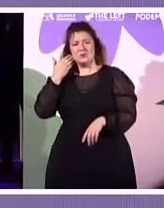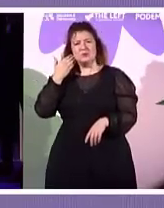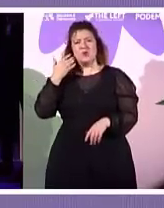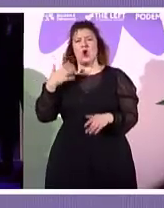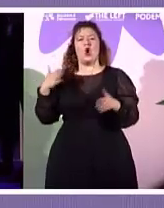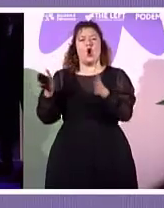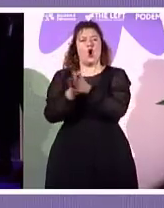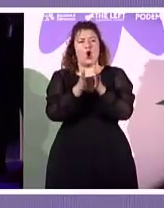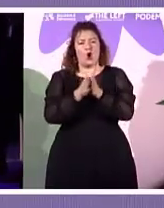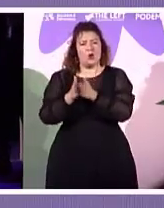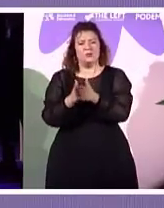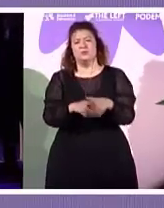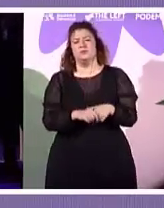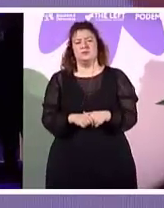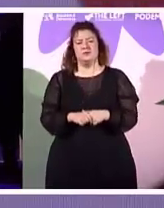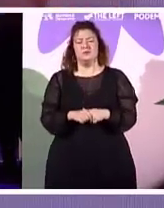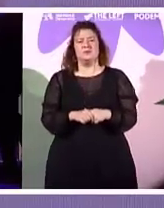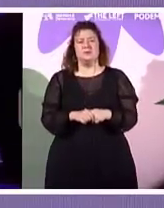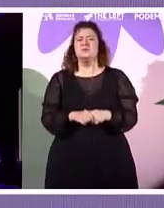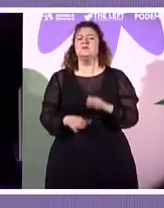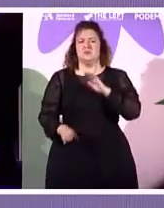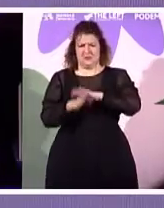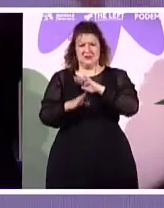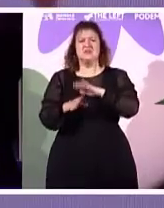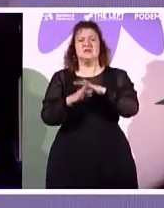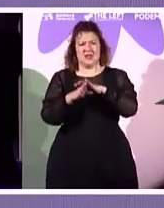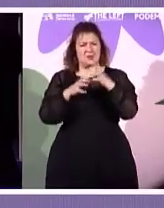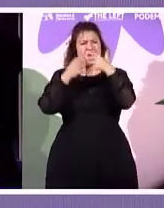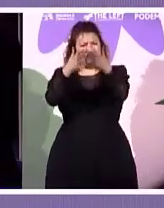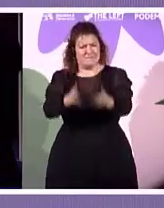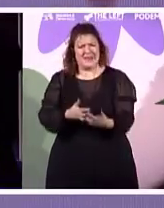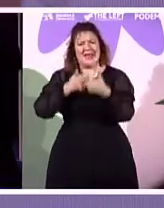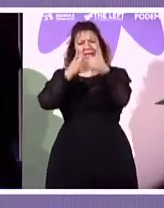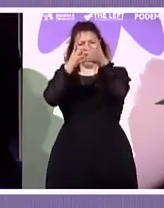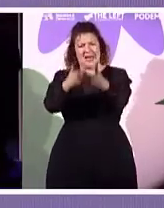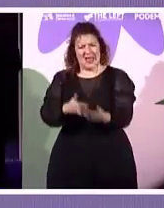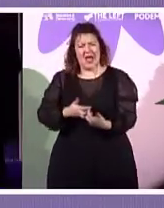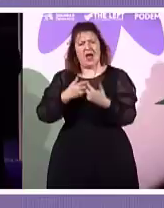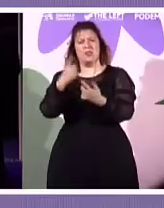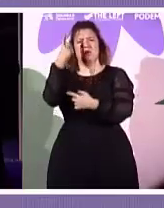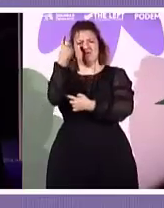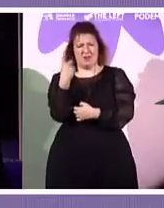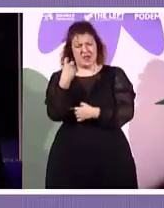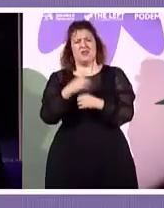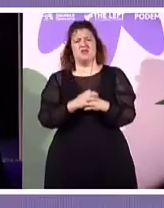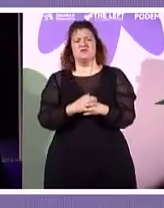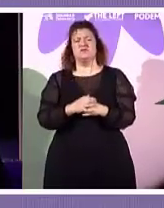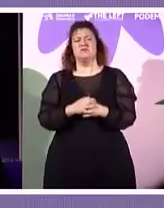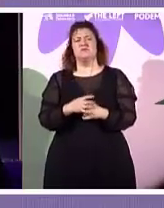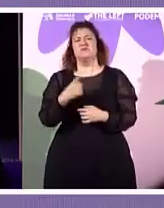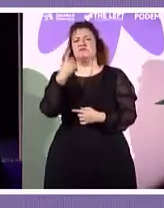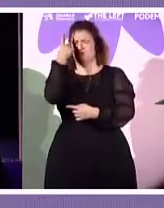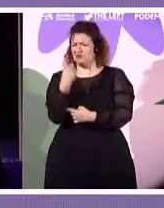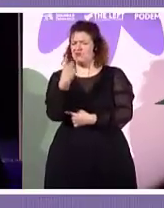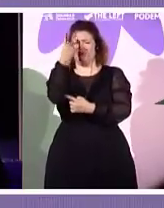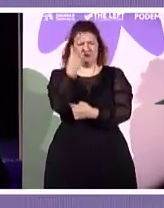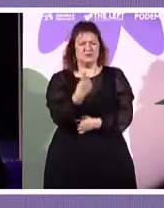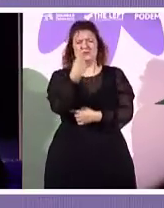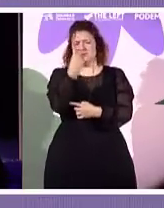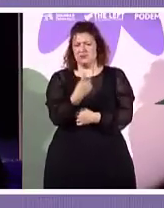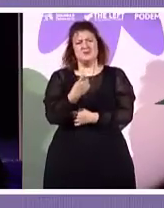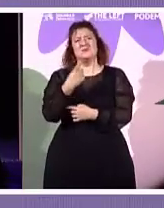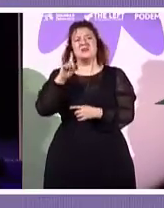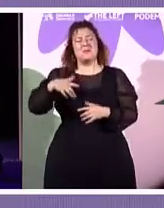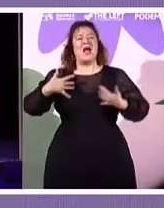compañera y vamos a seguir peleando con firmeza con determinación y con mucha